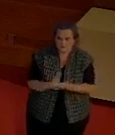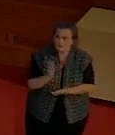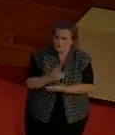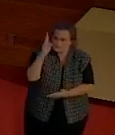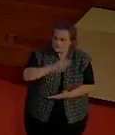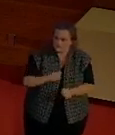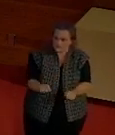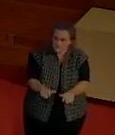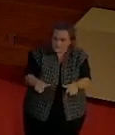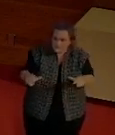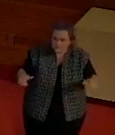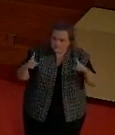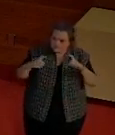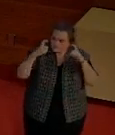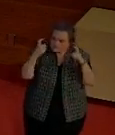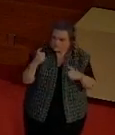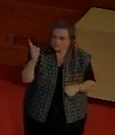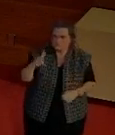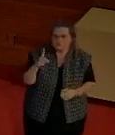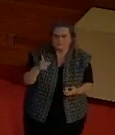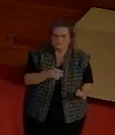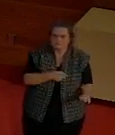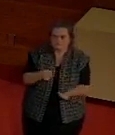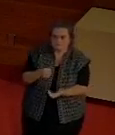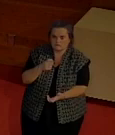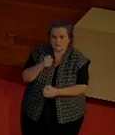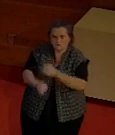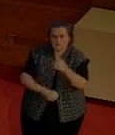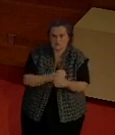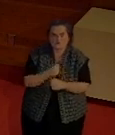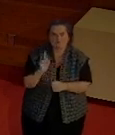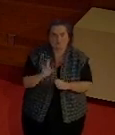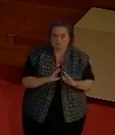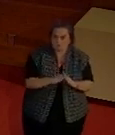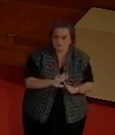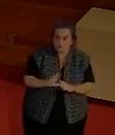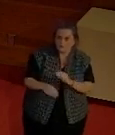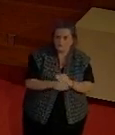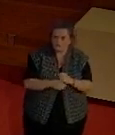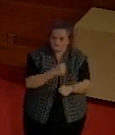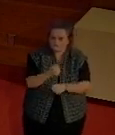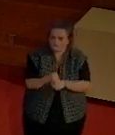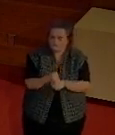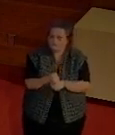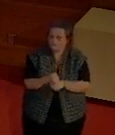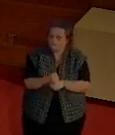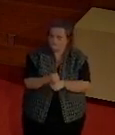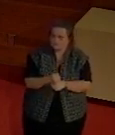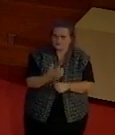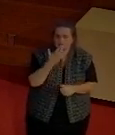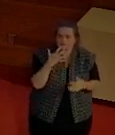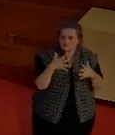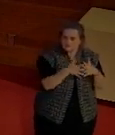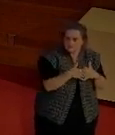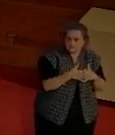militar incluyendo armas nucleares no solamente navales estimamos ahora mismo Claro si Estados Unidos tiene